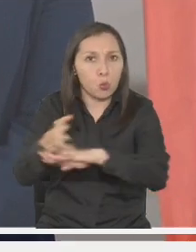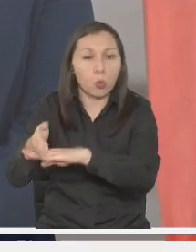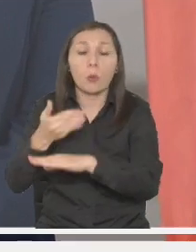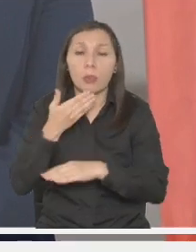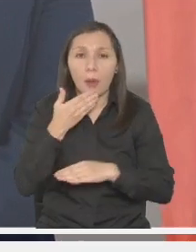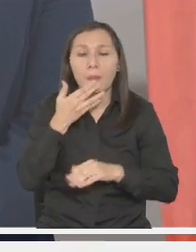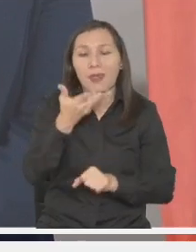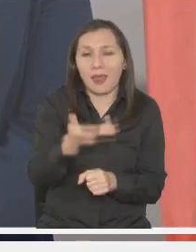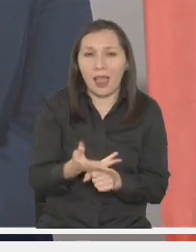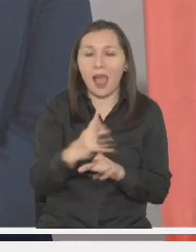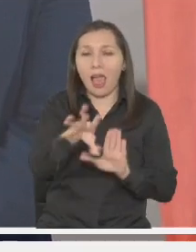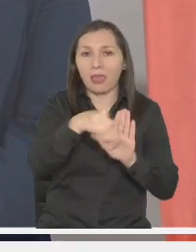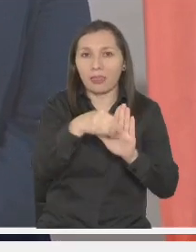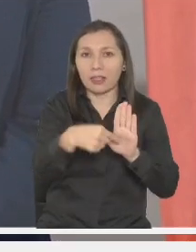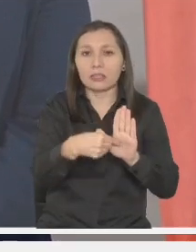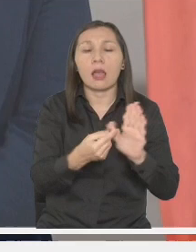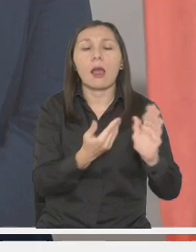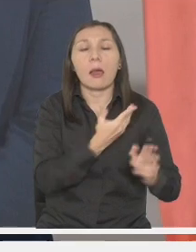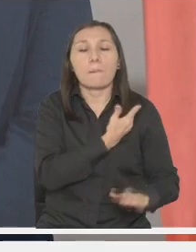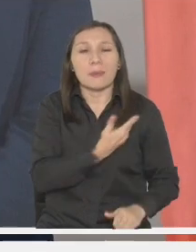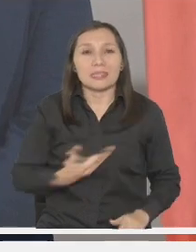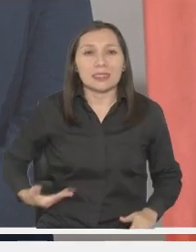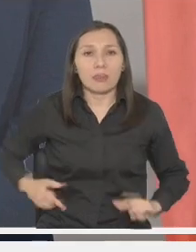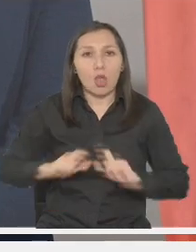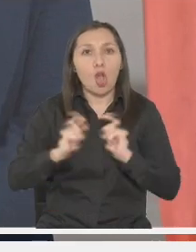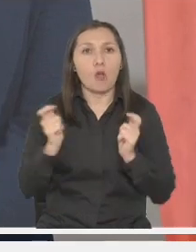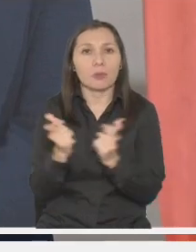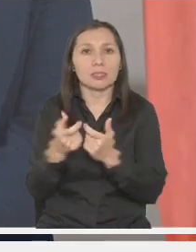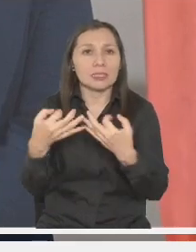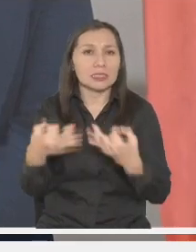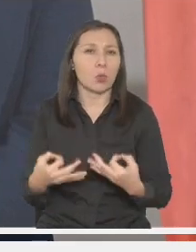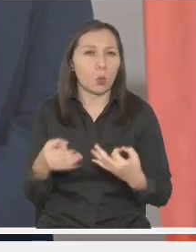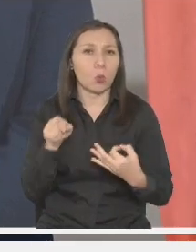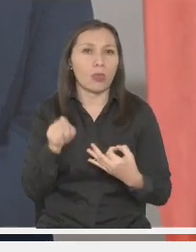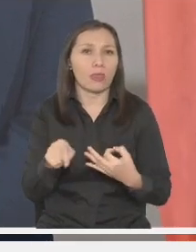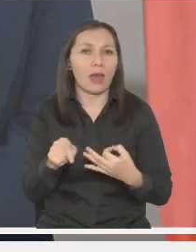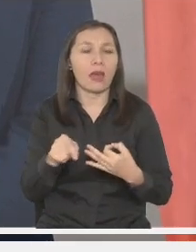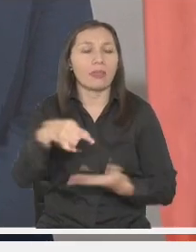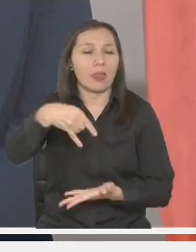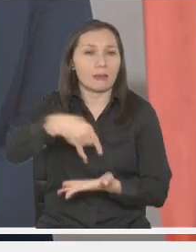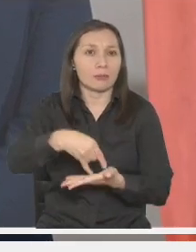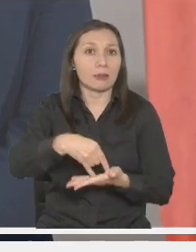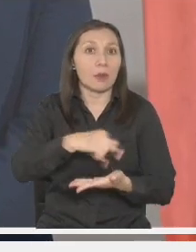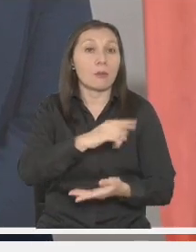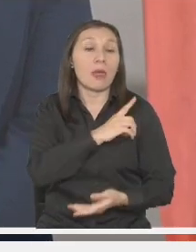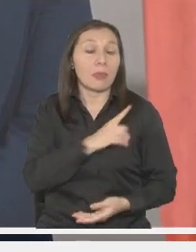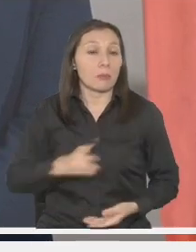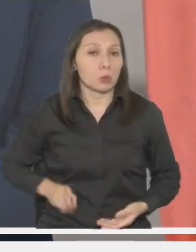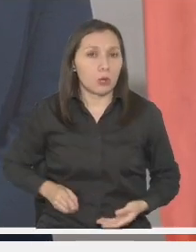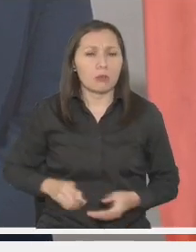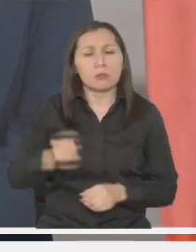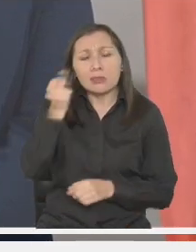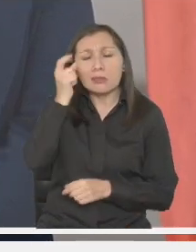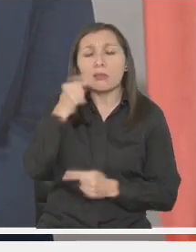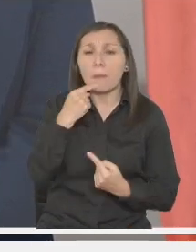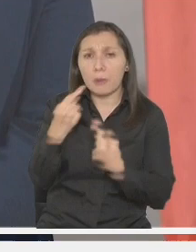también van a incluir el presidente de la Comisión de Seguridad de la Cámara de Diputados. Entendemos que hay preguntas de parte de ustedes, así es